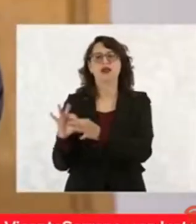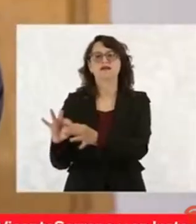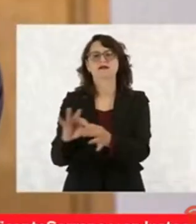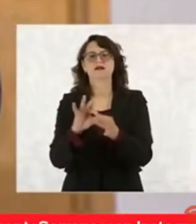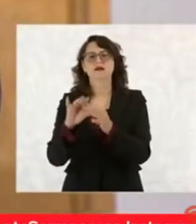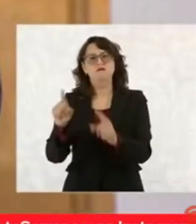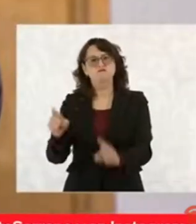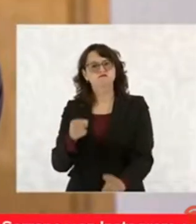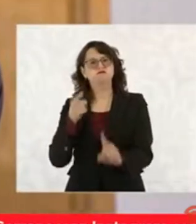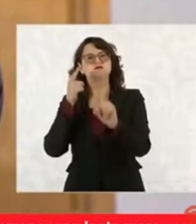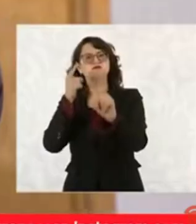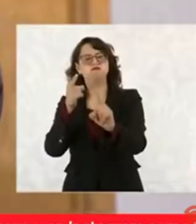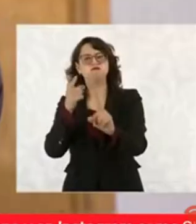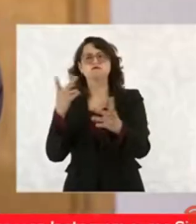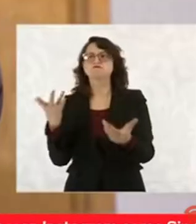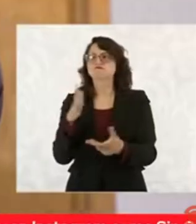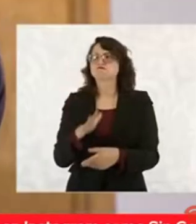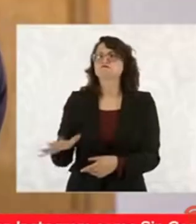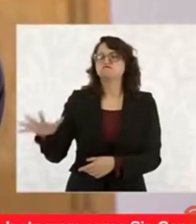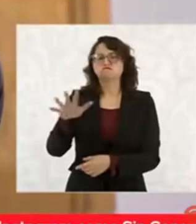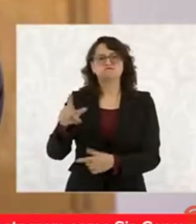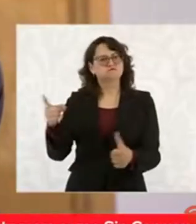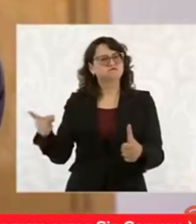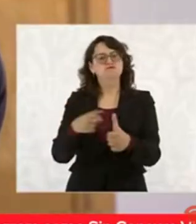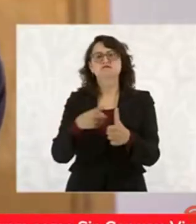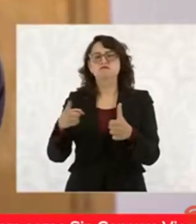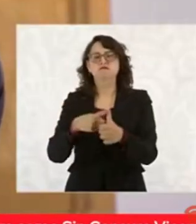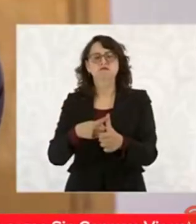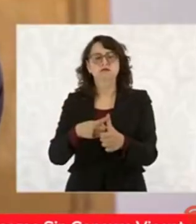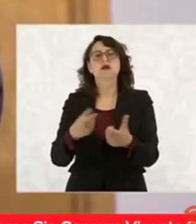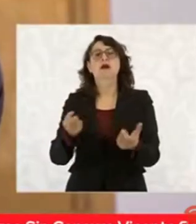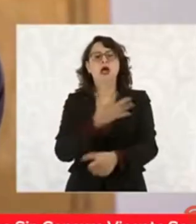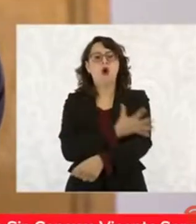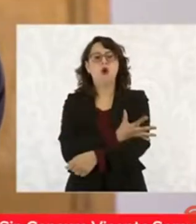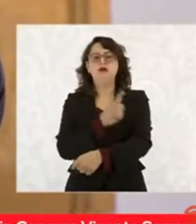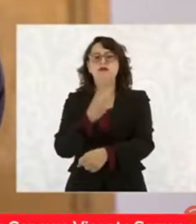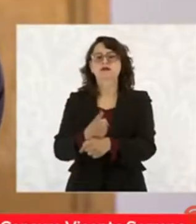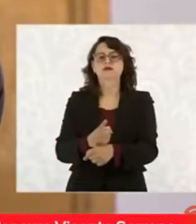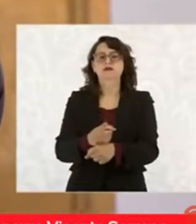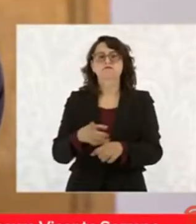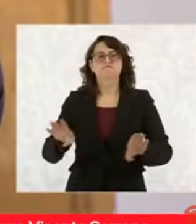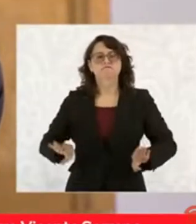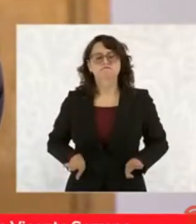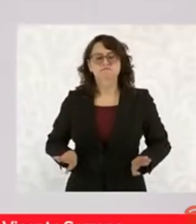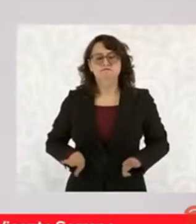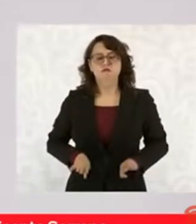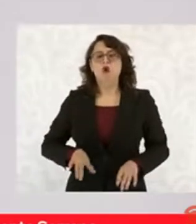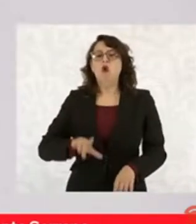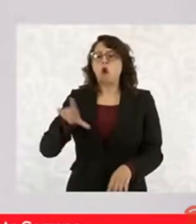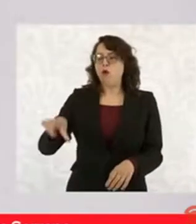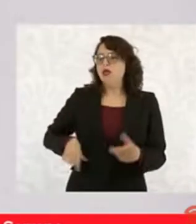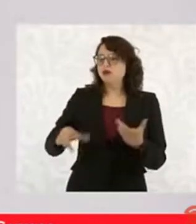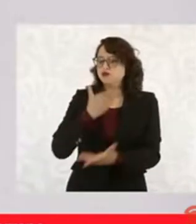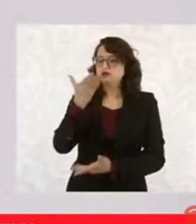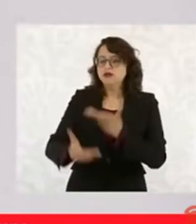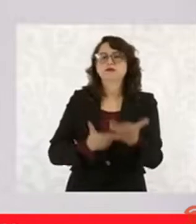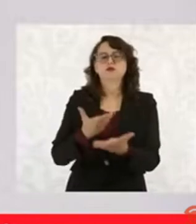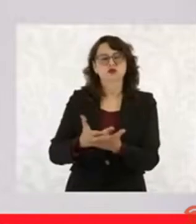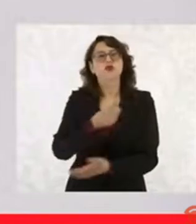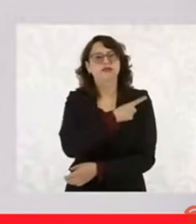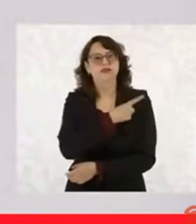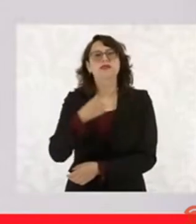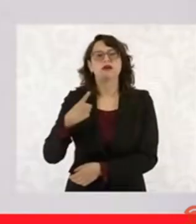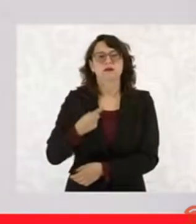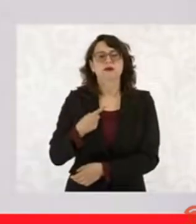no recibiera, perdón, la banda presidencial, ¿no? ¿Por qué? Pues porque había sido motivo, venía de un fraude, con el fraude